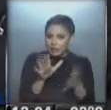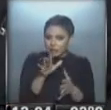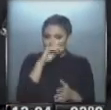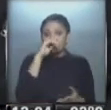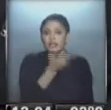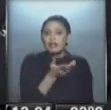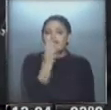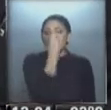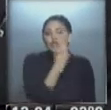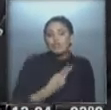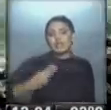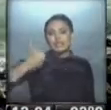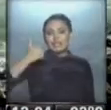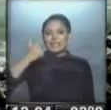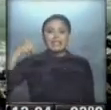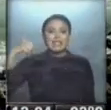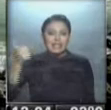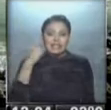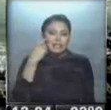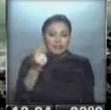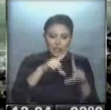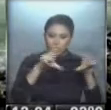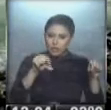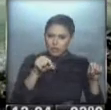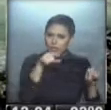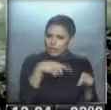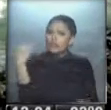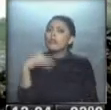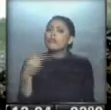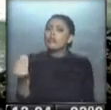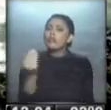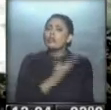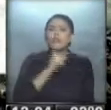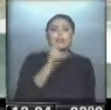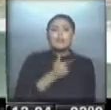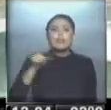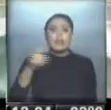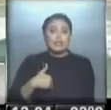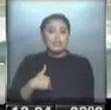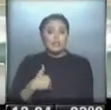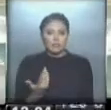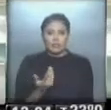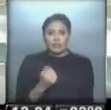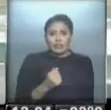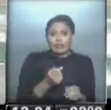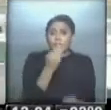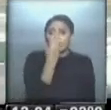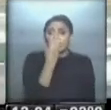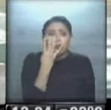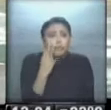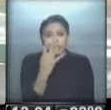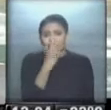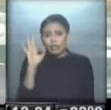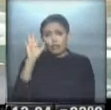solicitaron 266 mil tickets. ¿Sabes cuánto le dio la FIFA a la Argentina? No llegan a